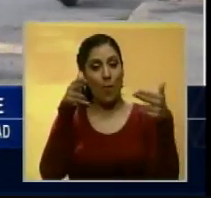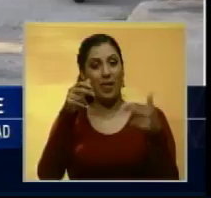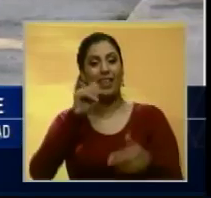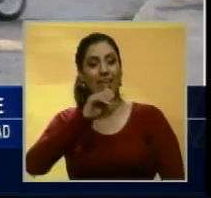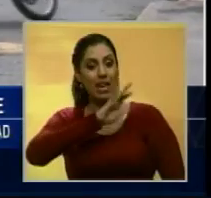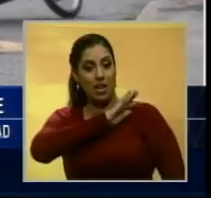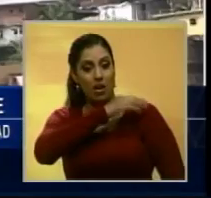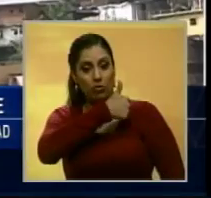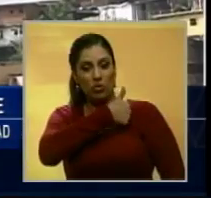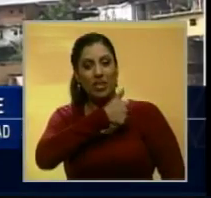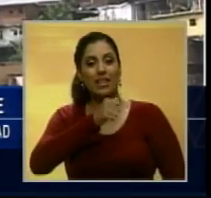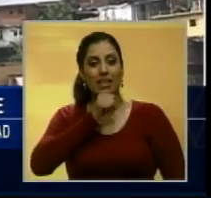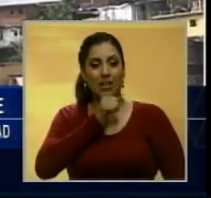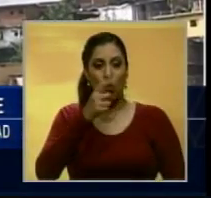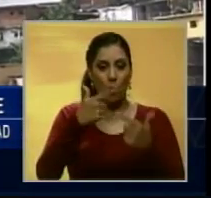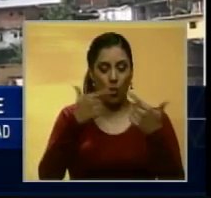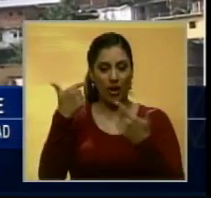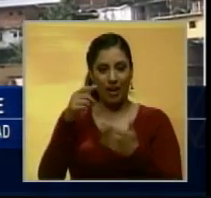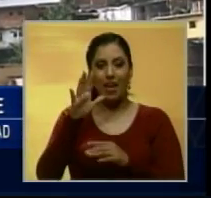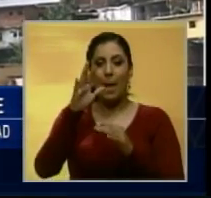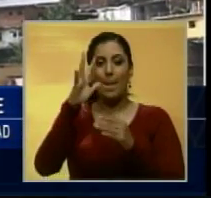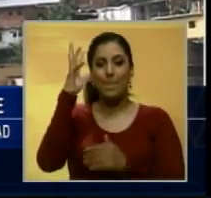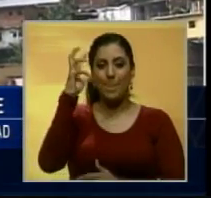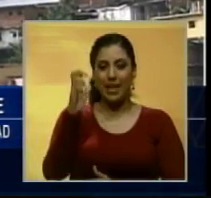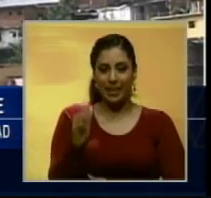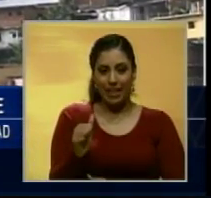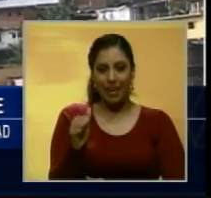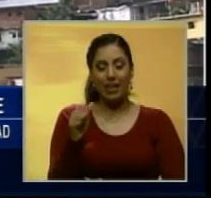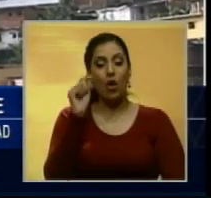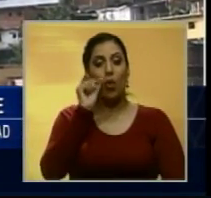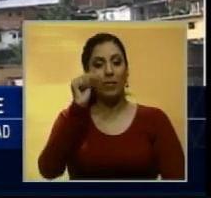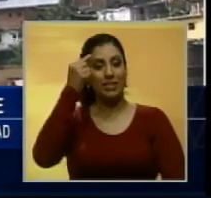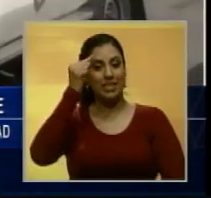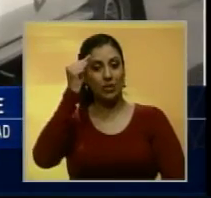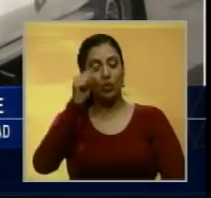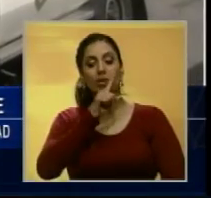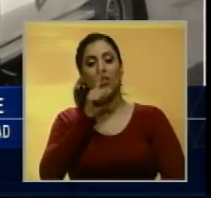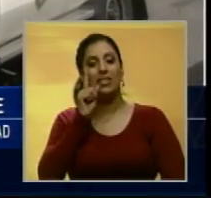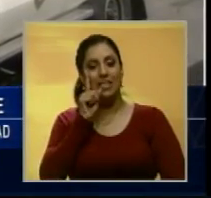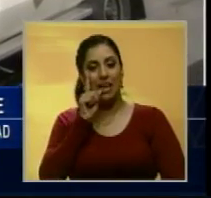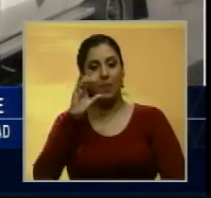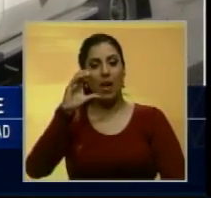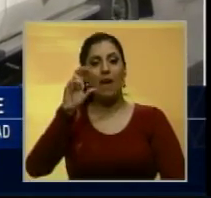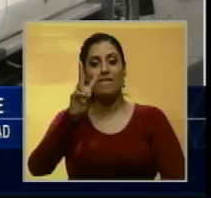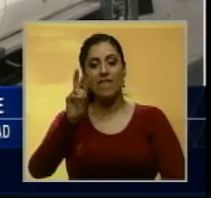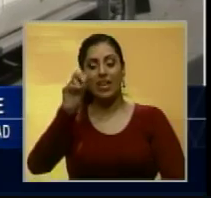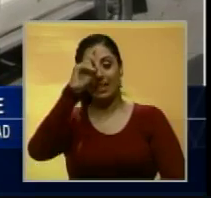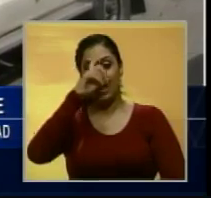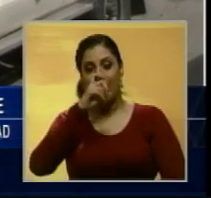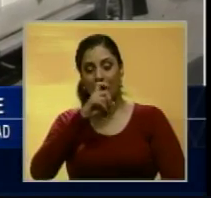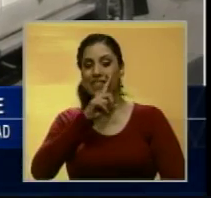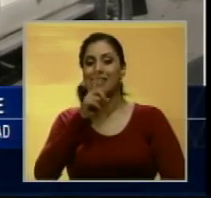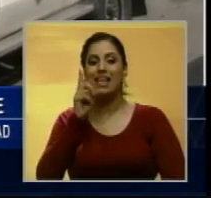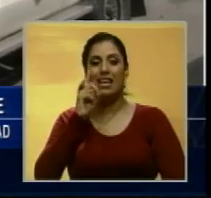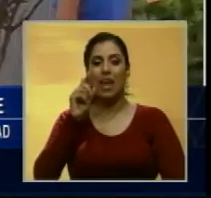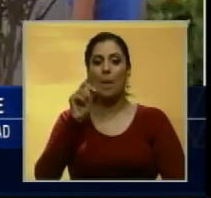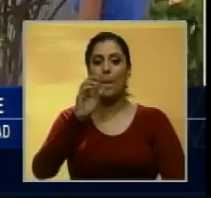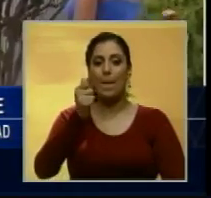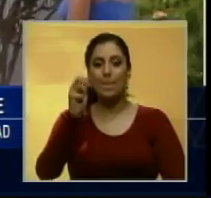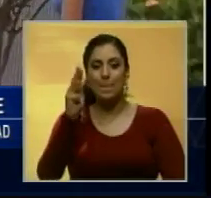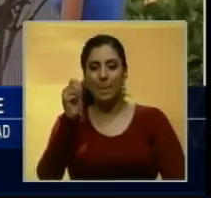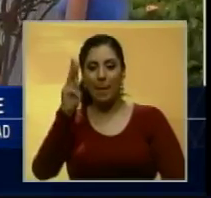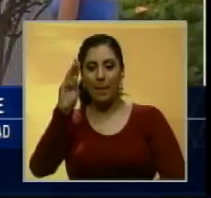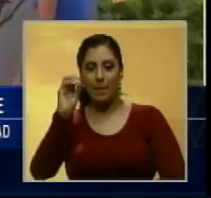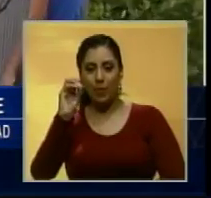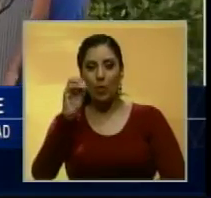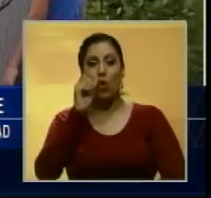las autoridades en el sector Pablo VI de Petare, Arturo Fernández Puentes Colmenares, de 20 años, apodado El Papo, uno